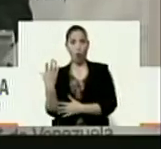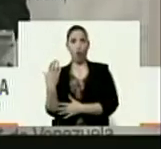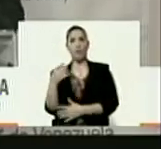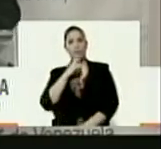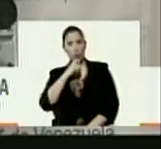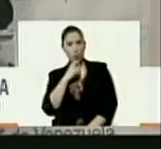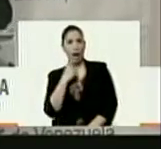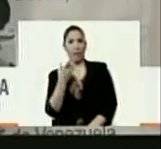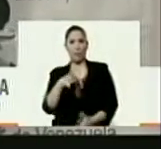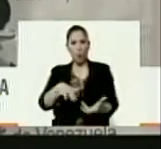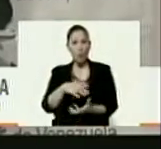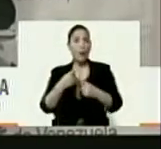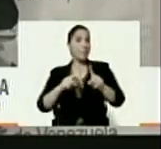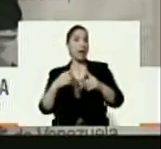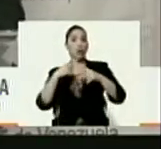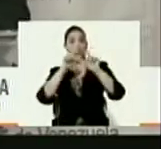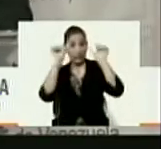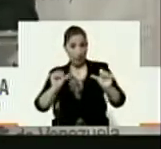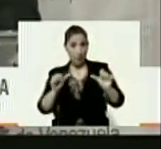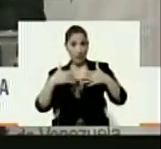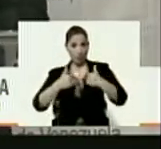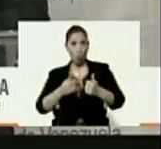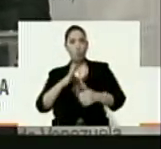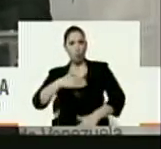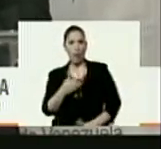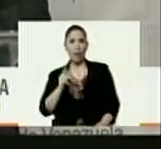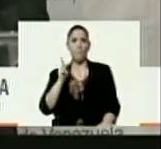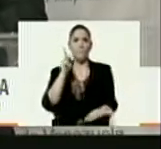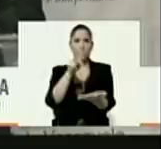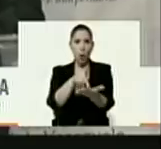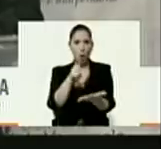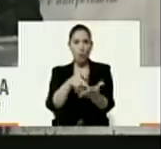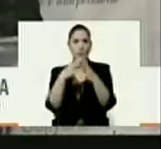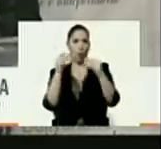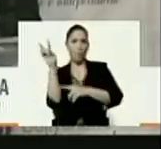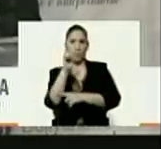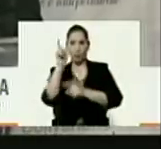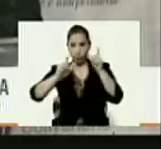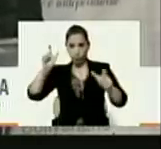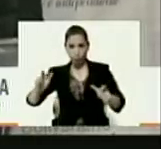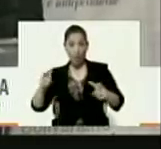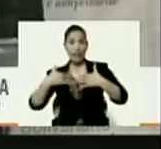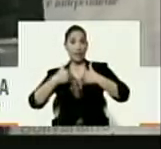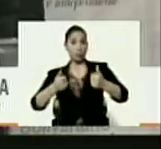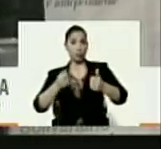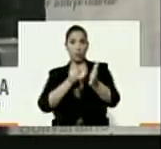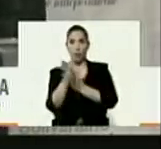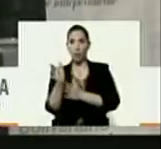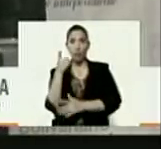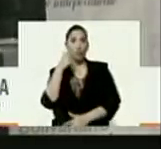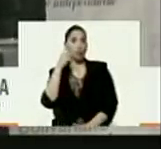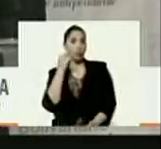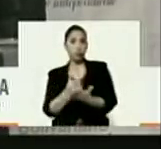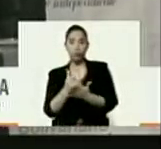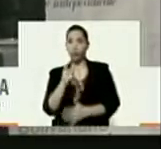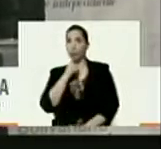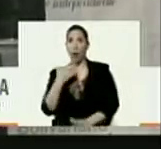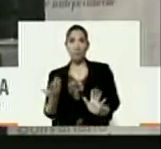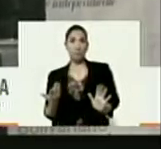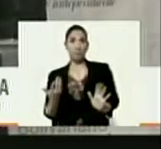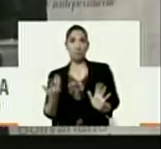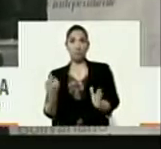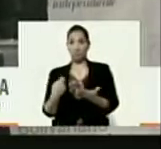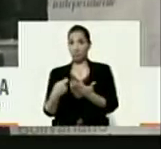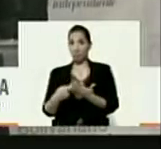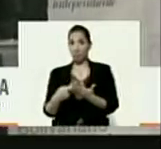pero un sistema de salud al que puedan acceder todas las venezolanas y todos los venezolanos. La salud es gratuita y fíjense que no ha disminuido la matrícula.